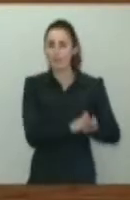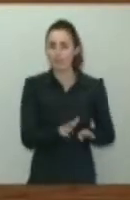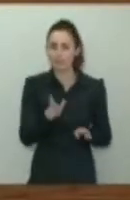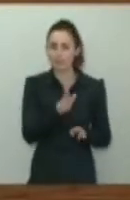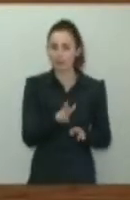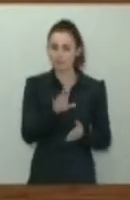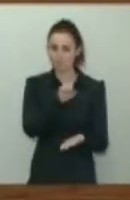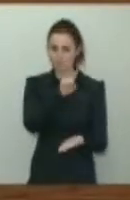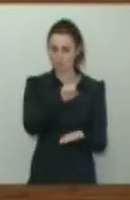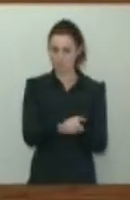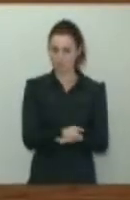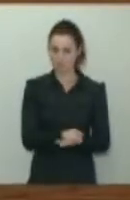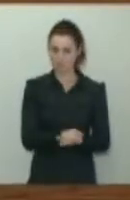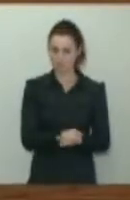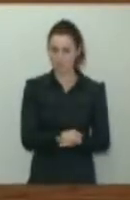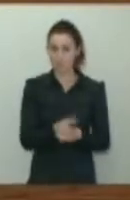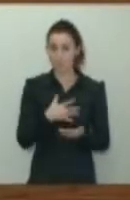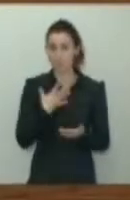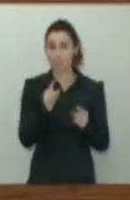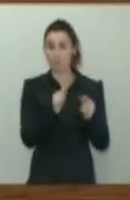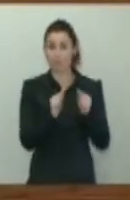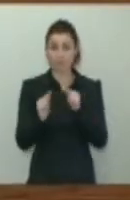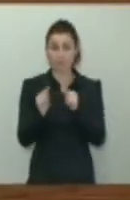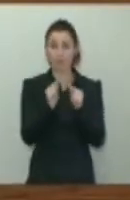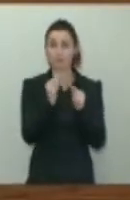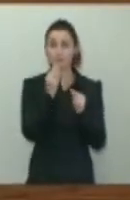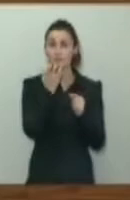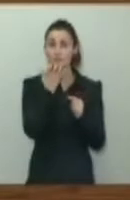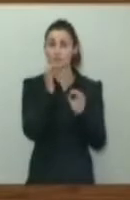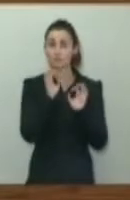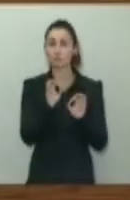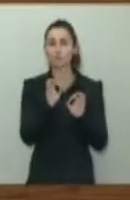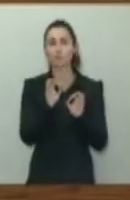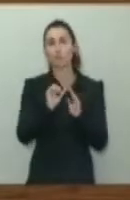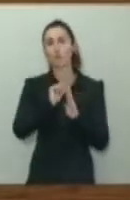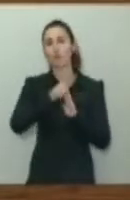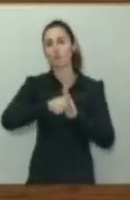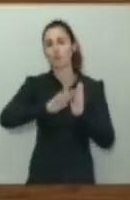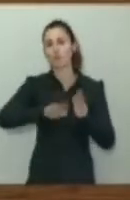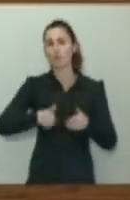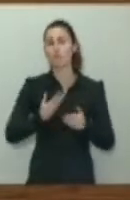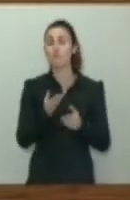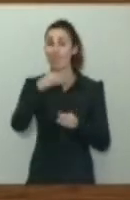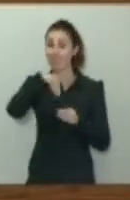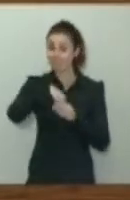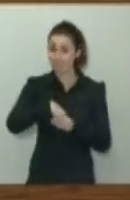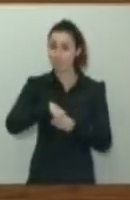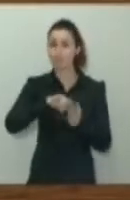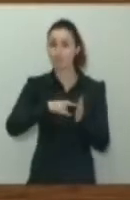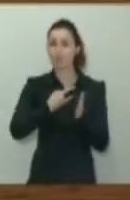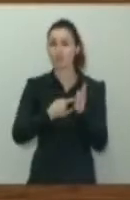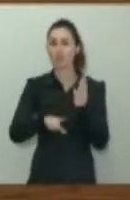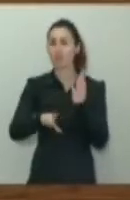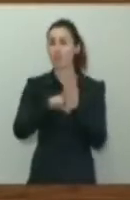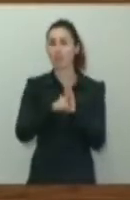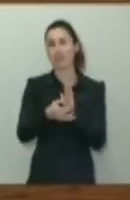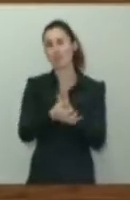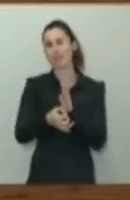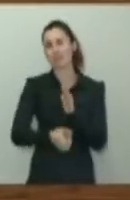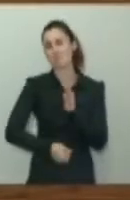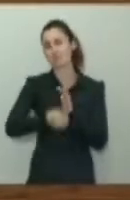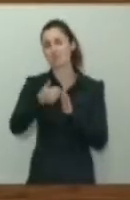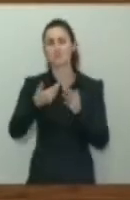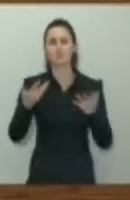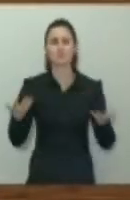repetir, pueda discutirse si su configuración última, tal como está desarrollada en el proyecto de ley, es la más eficaz, atendiendo